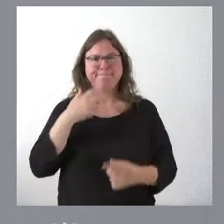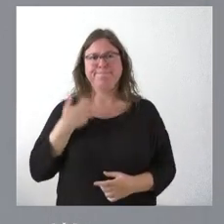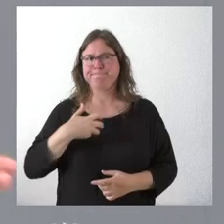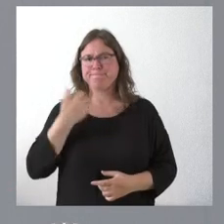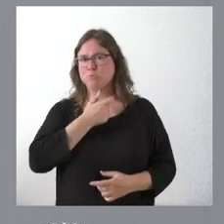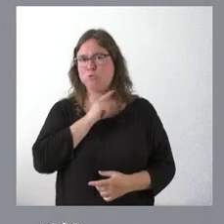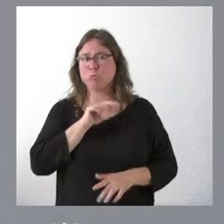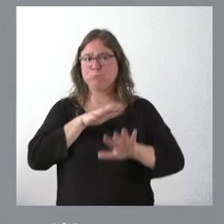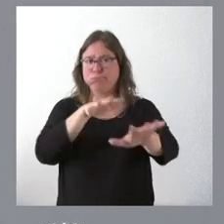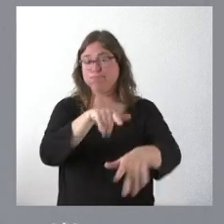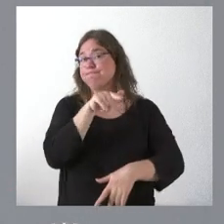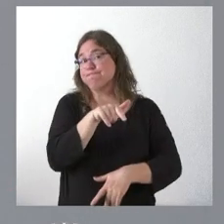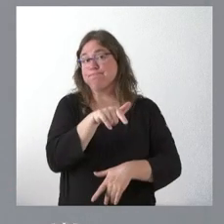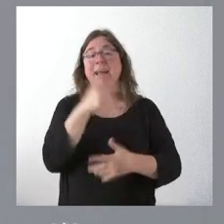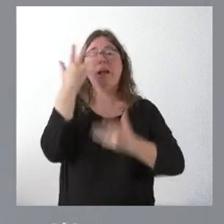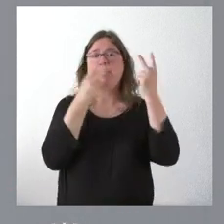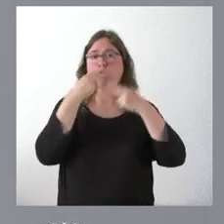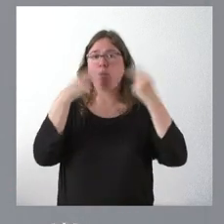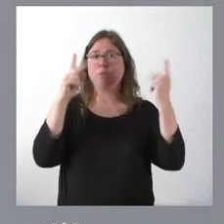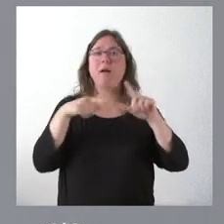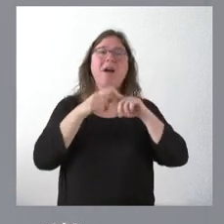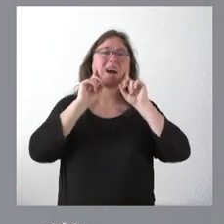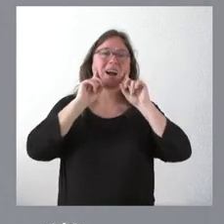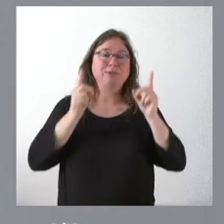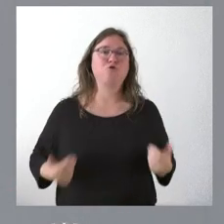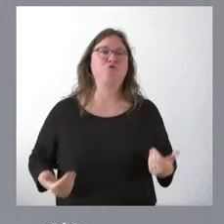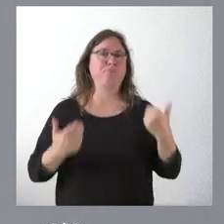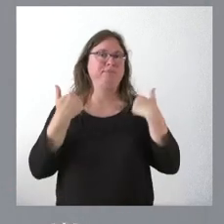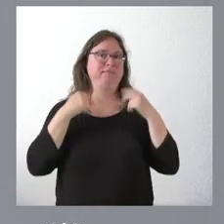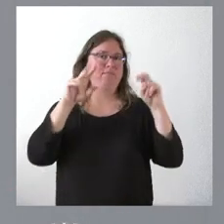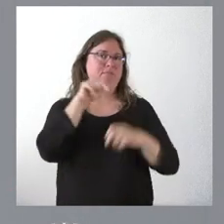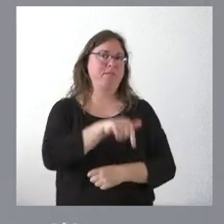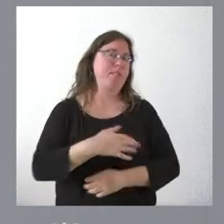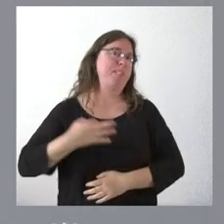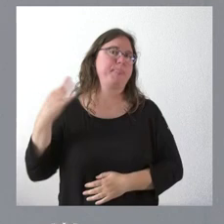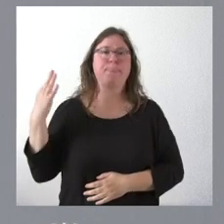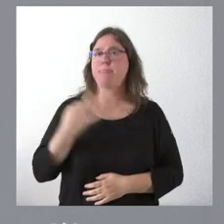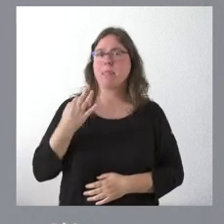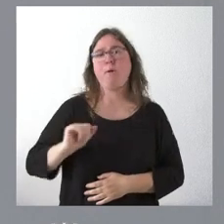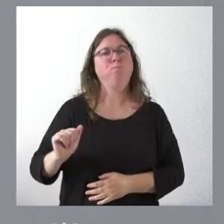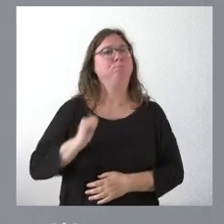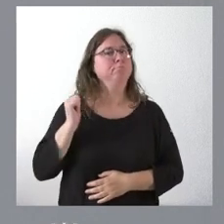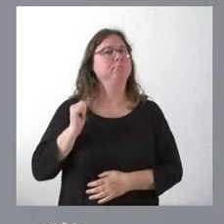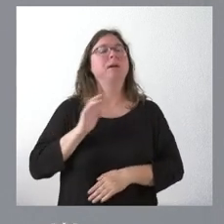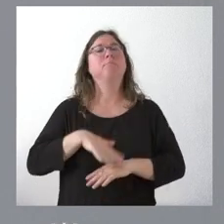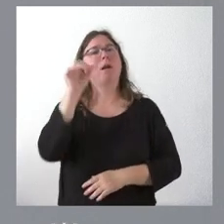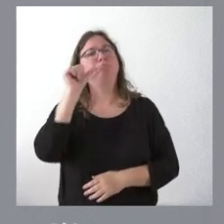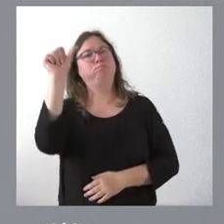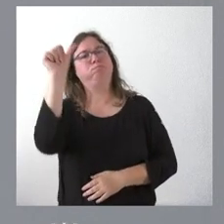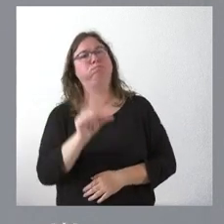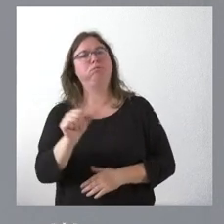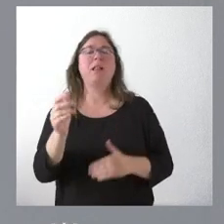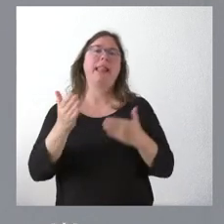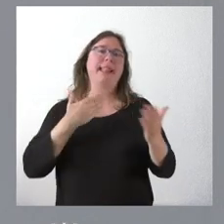disconformidad, pues naturalmente las administraciones públicas y en este caso la competente en esta materia, pues tiene la oportunidad de escuchar, de dialogar y de